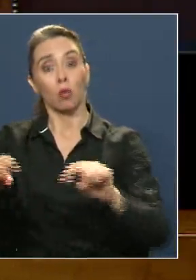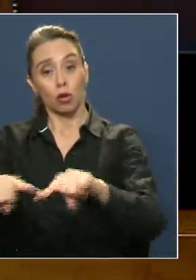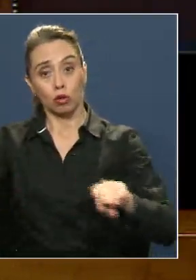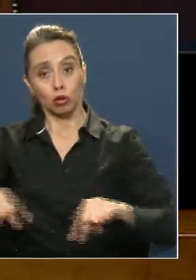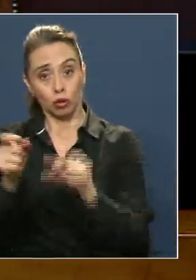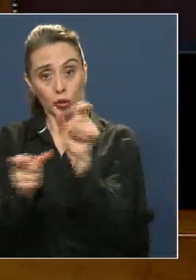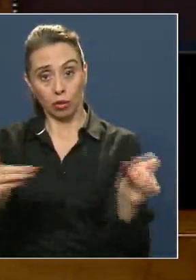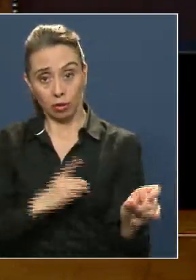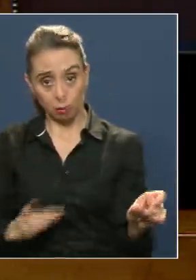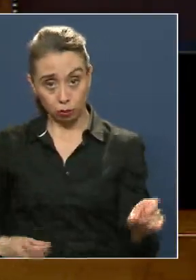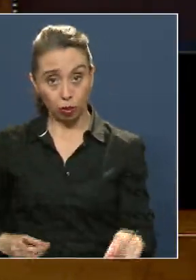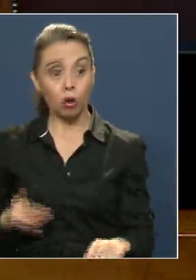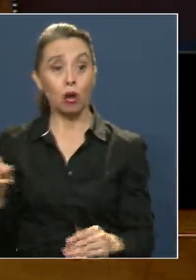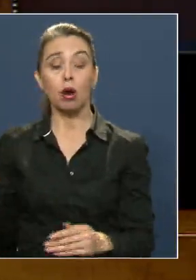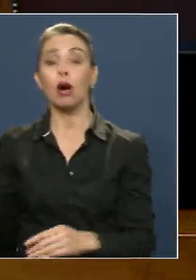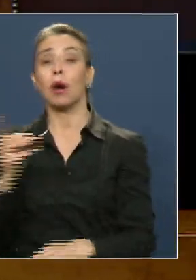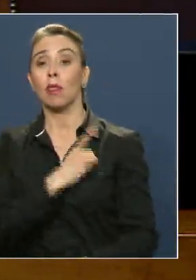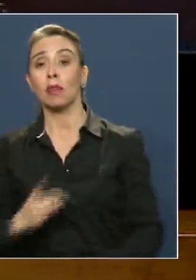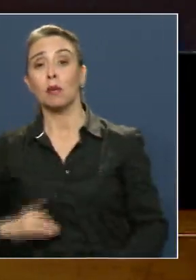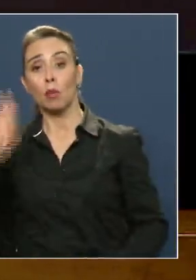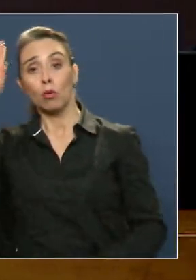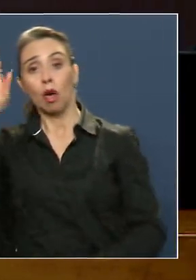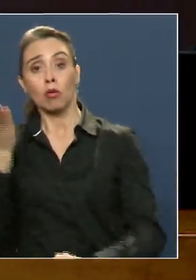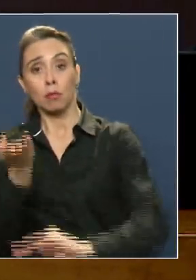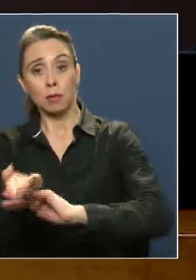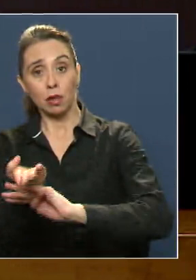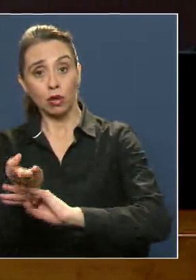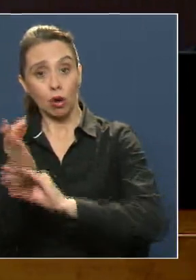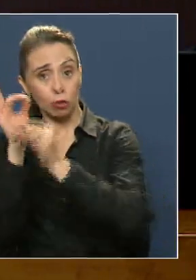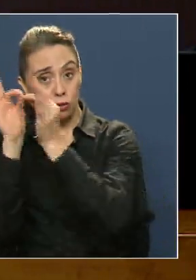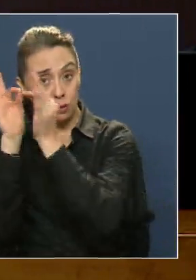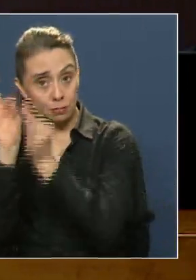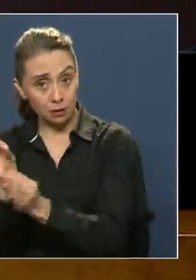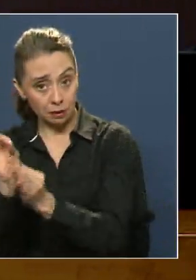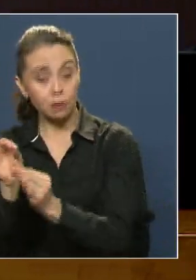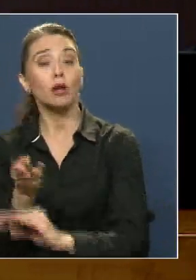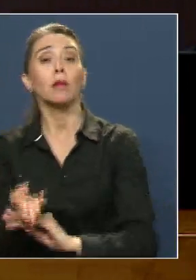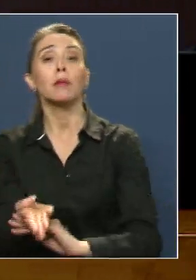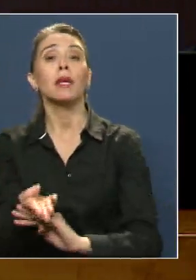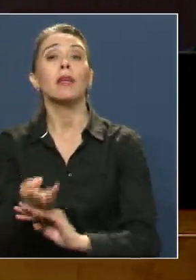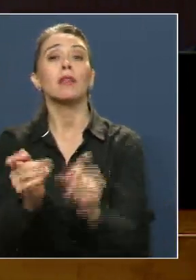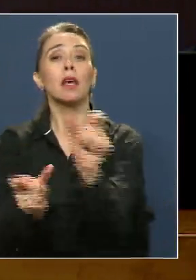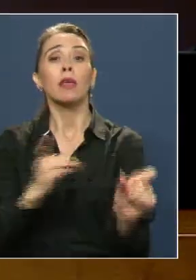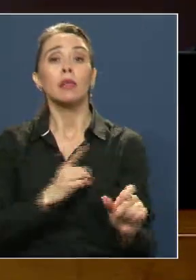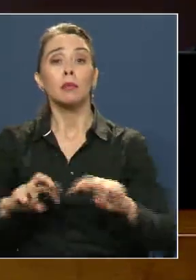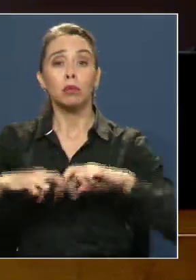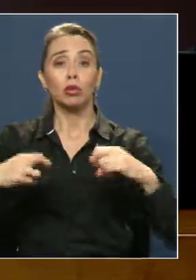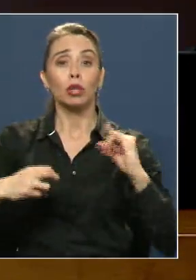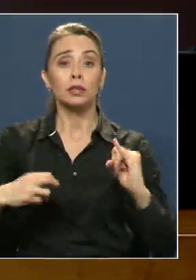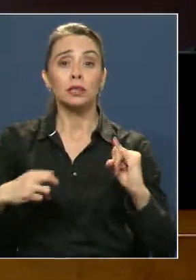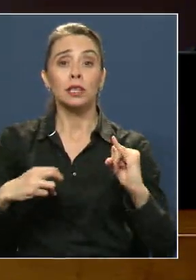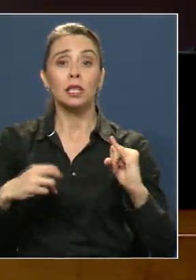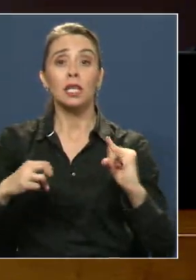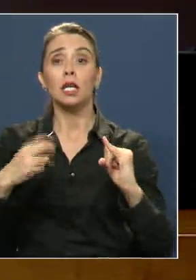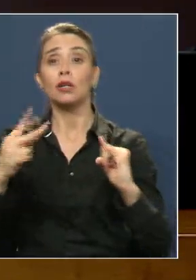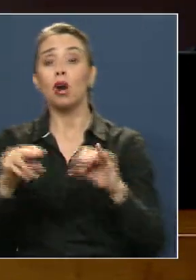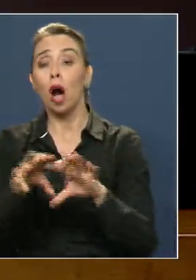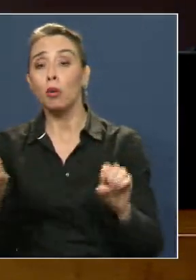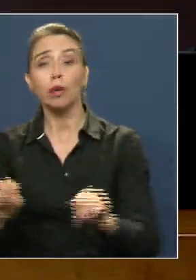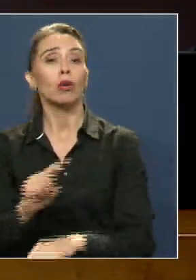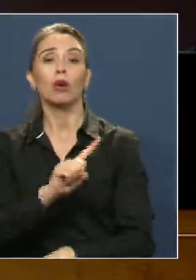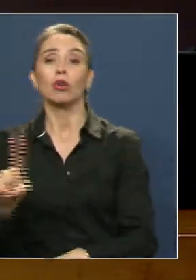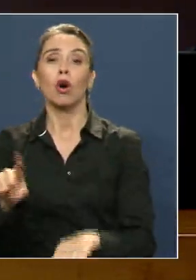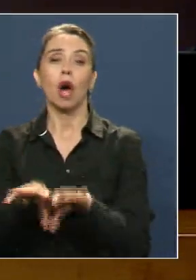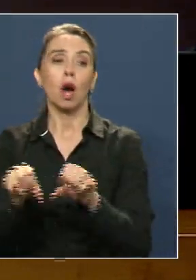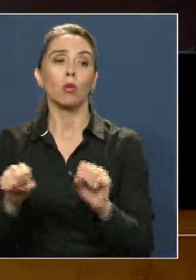una propuesta concreta, solicito el acuerdo de la sala. No hay acuerdo. Se mantiene el